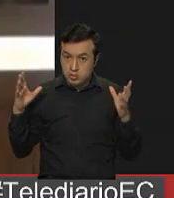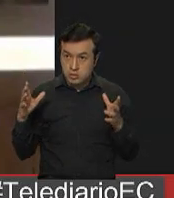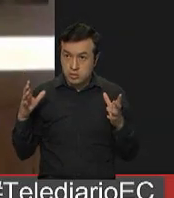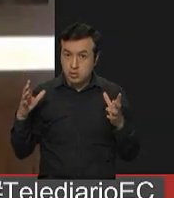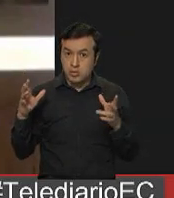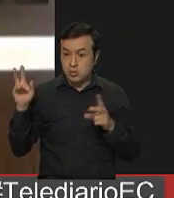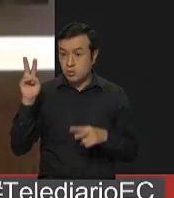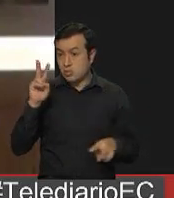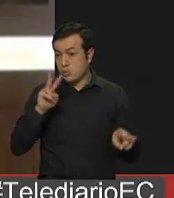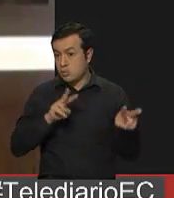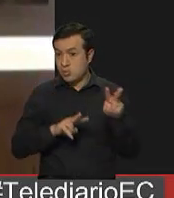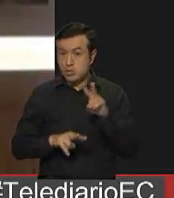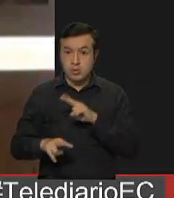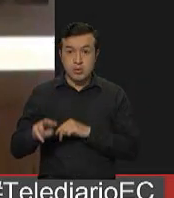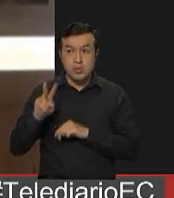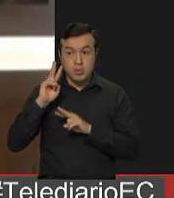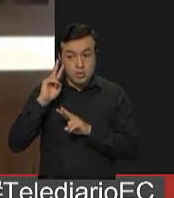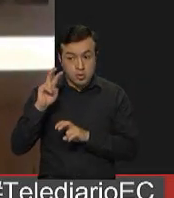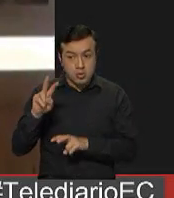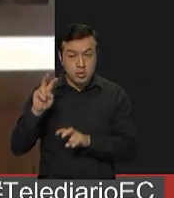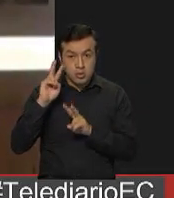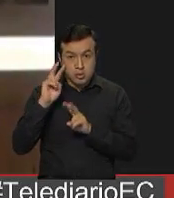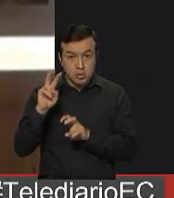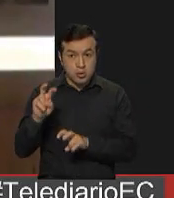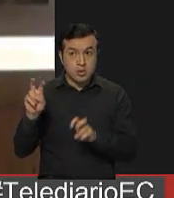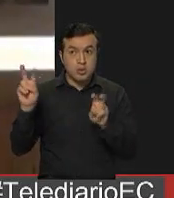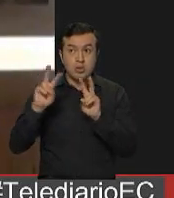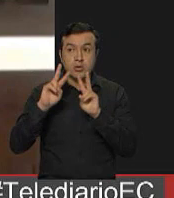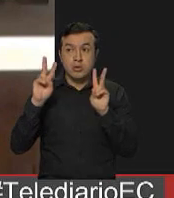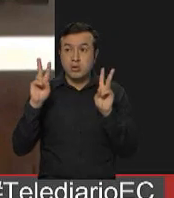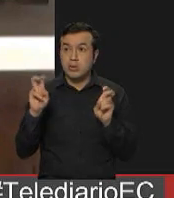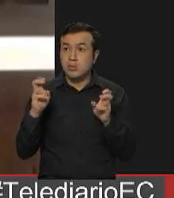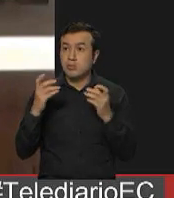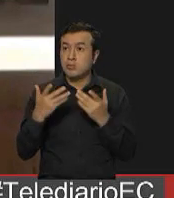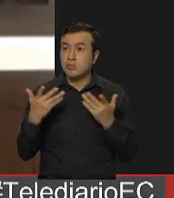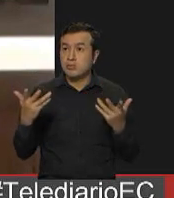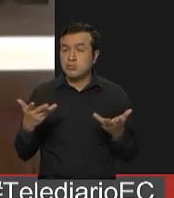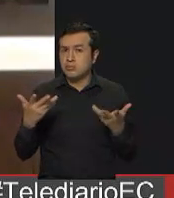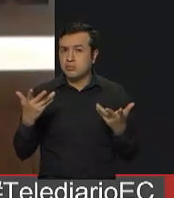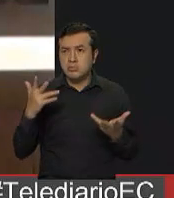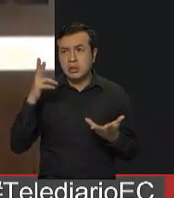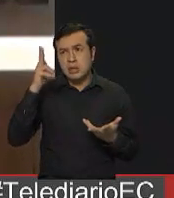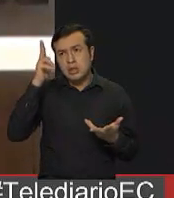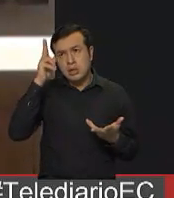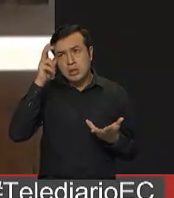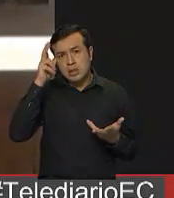conocemos. El delito que se está investigando es, creo que,